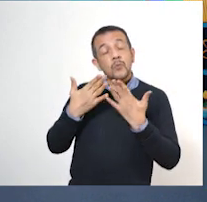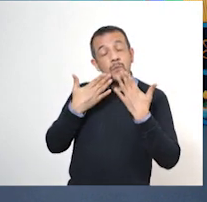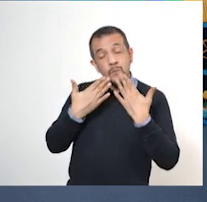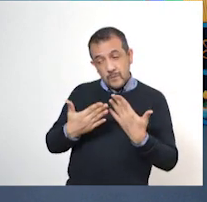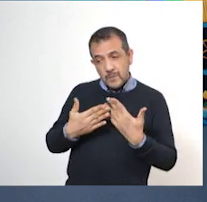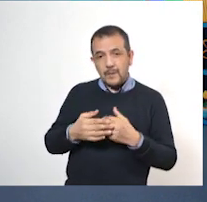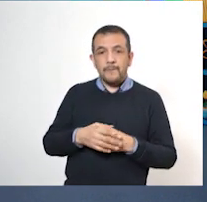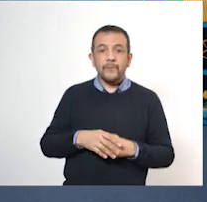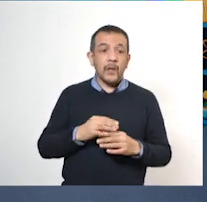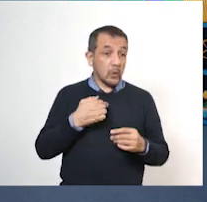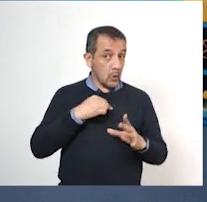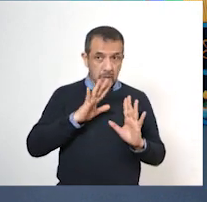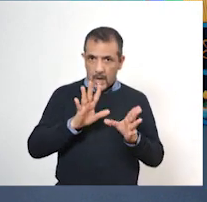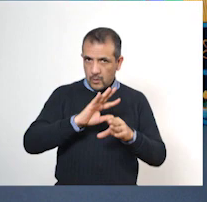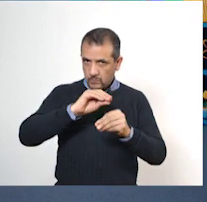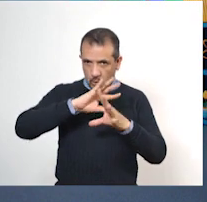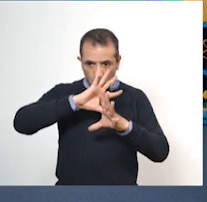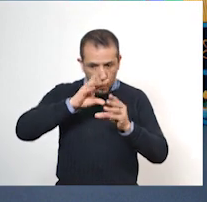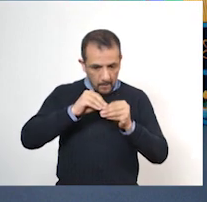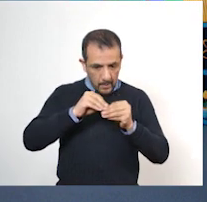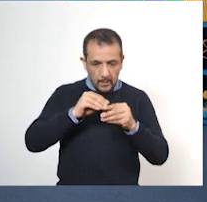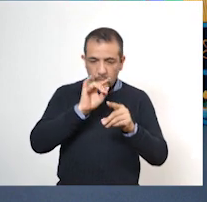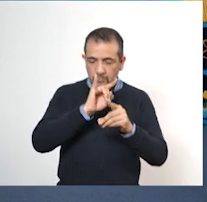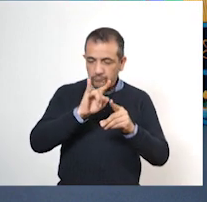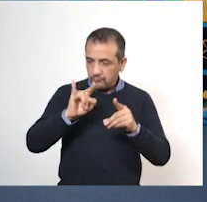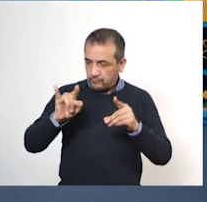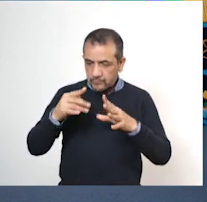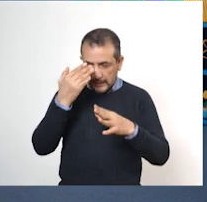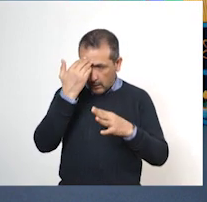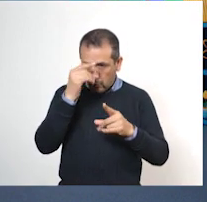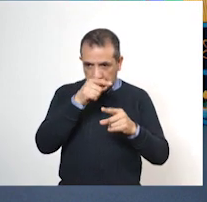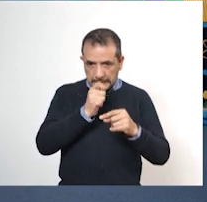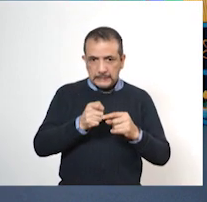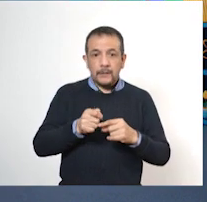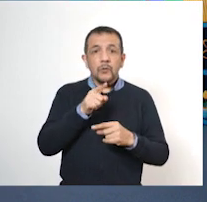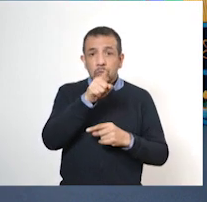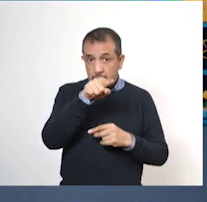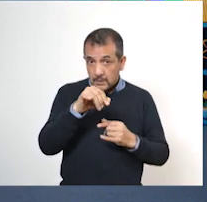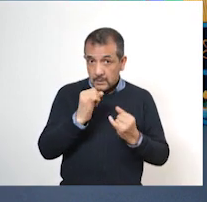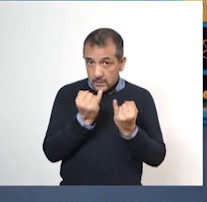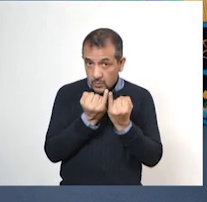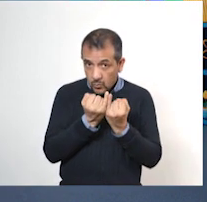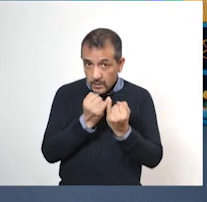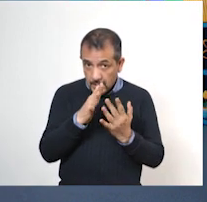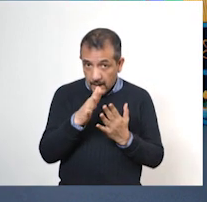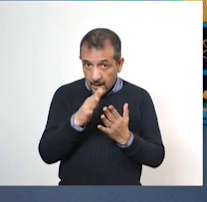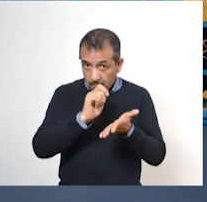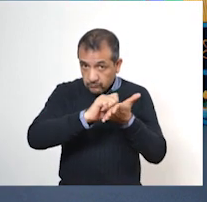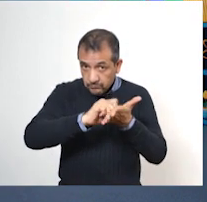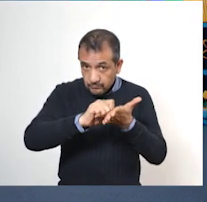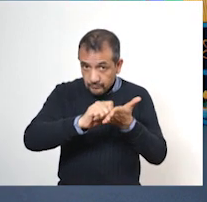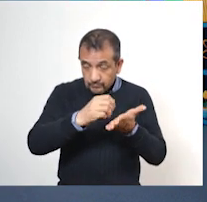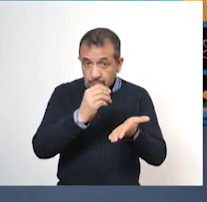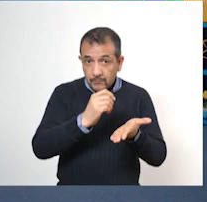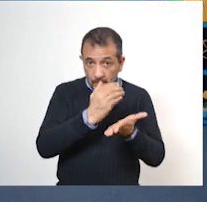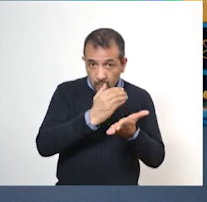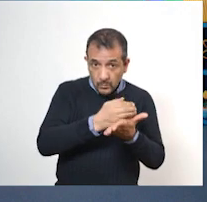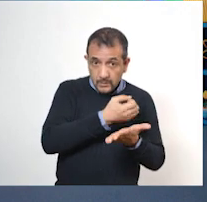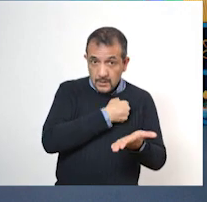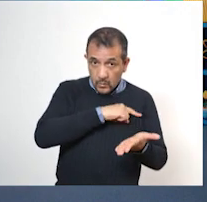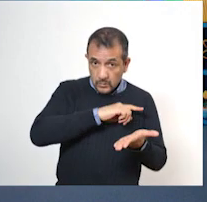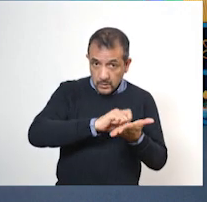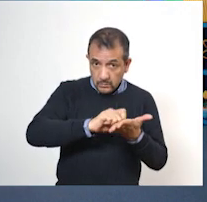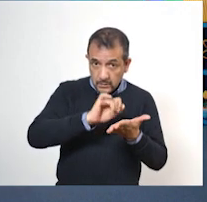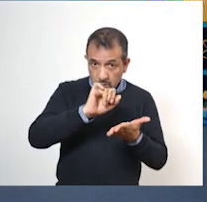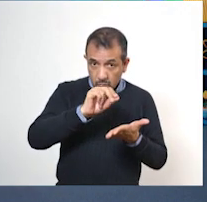frutos. Yo ya llevo el paquete completo. Ustedes, niñas y niños en casa, ¿también lo tienen? ¿Lo anotaron todo en su diario